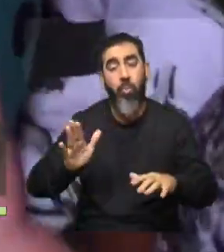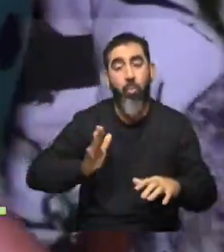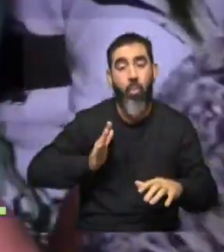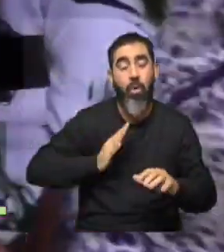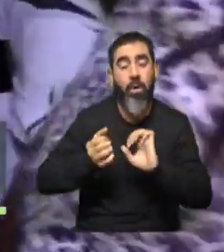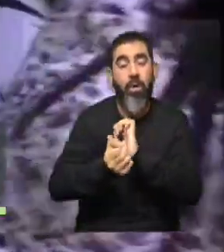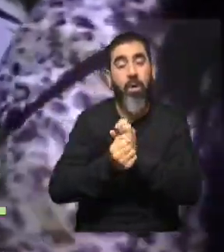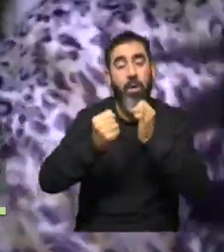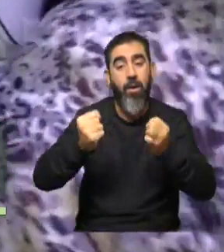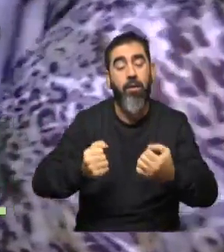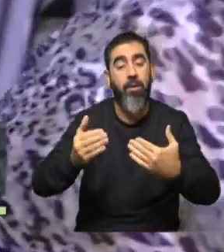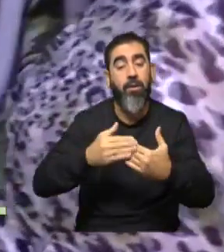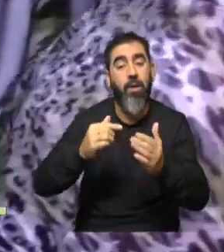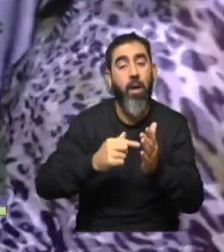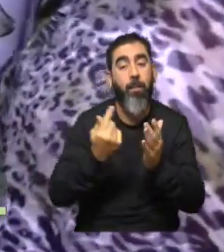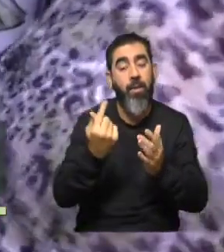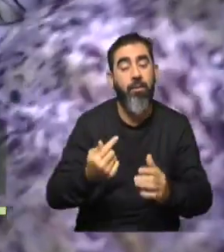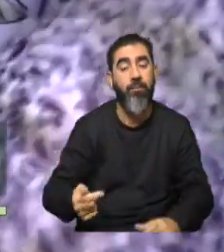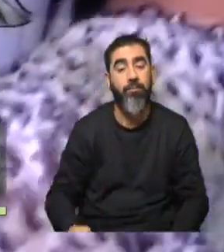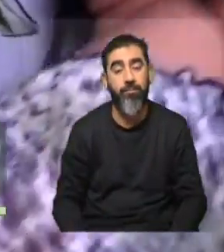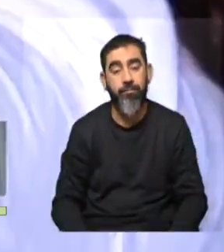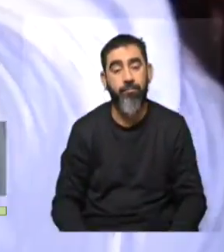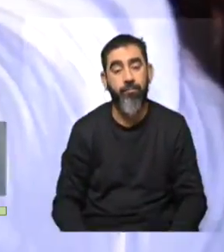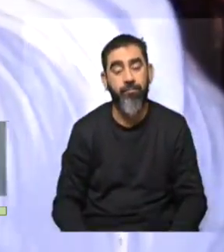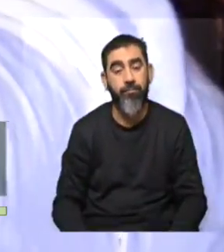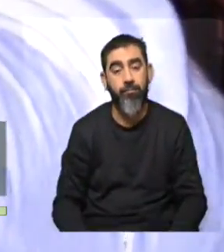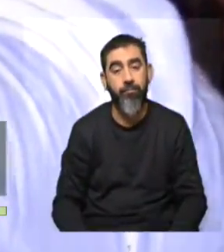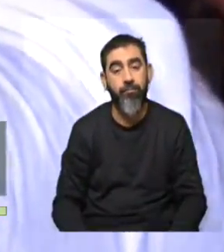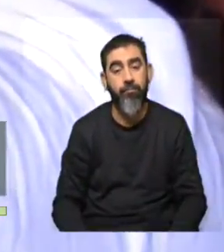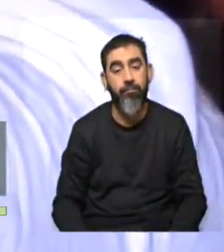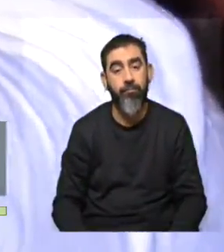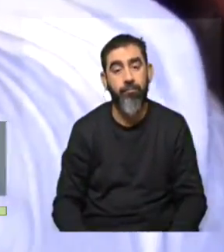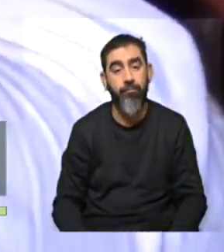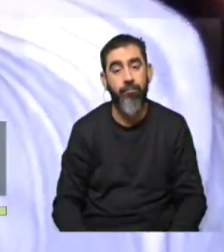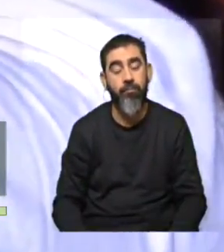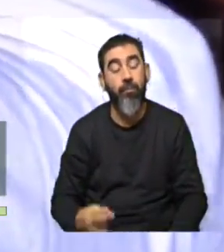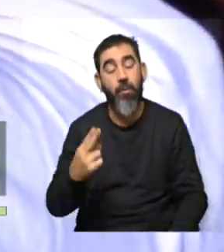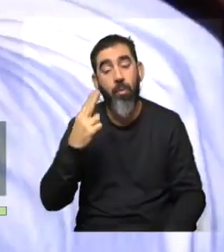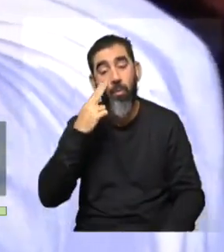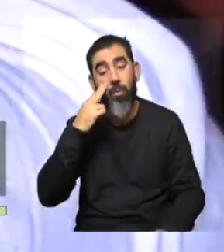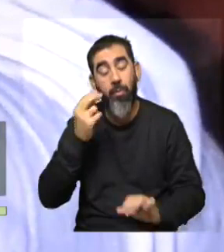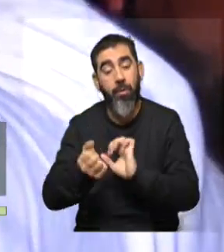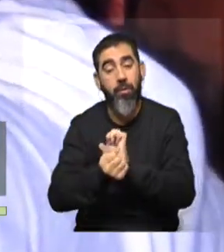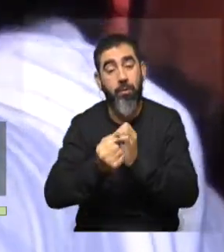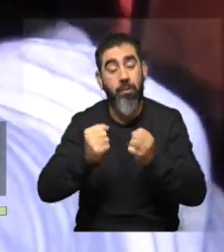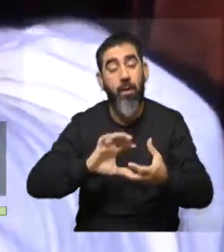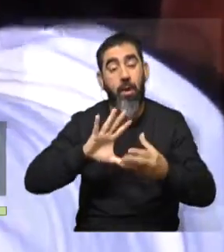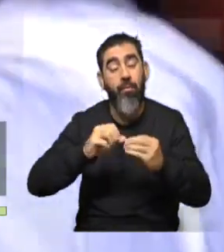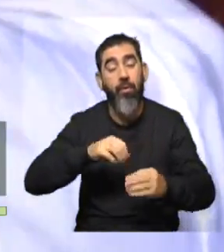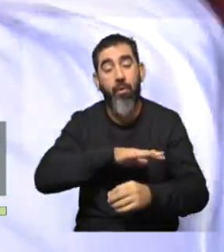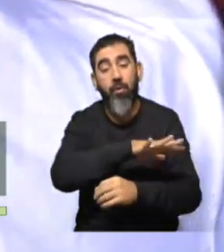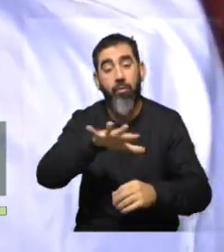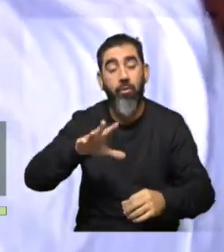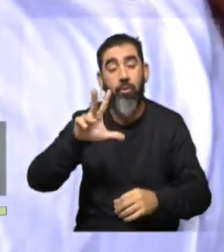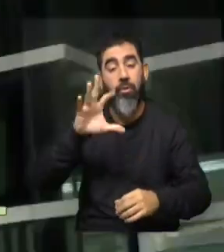una cárcel cercana a Tegucigalpa informó la sede del ejecutivo la confusión se apoderó del centro femenino de adaptación social Este martes a unos